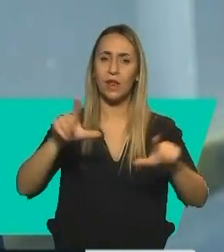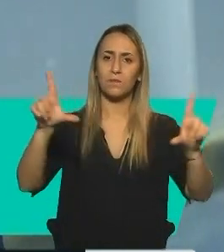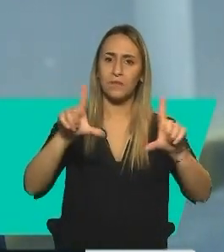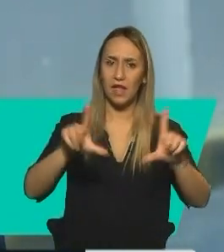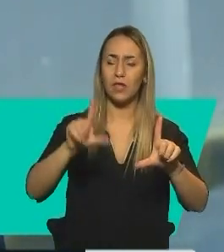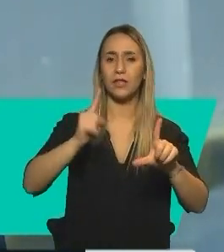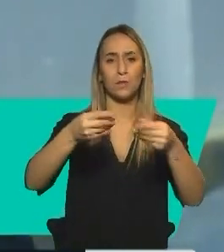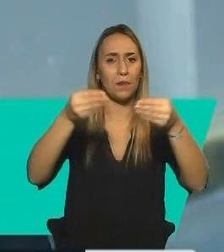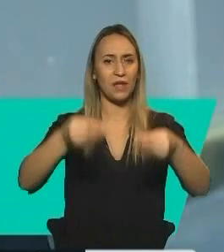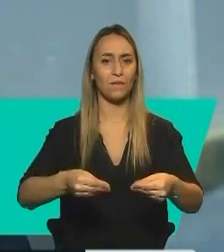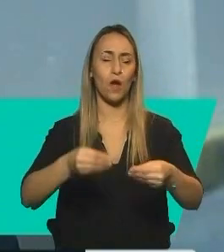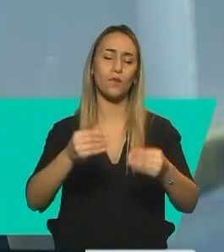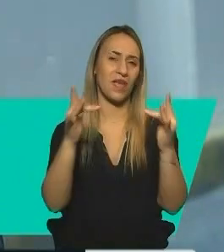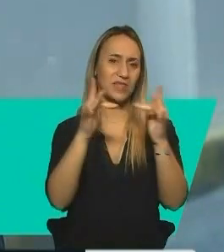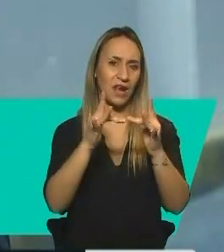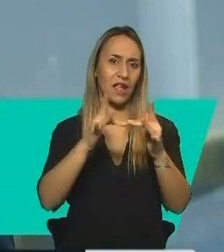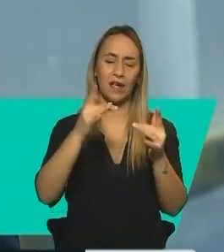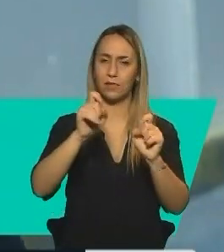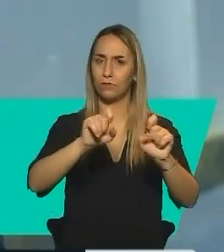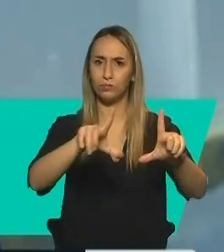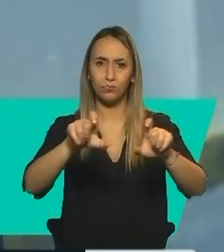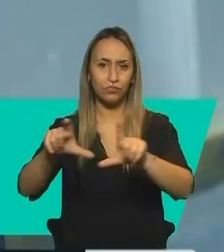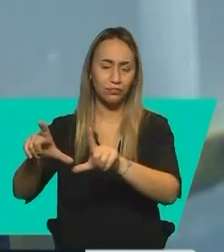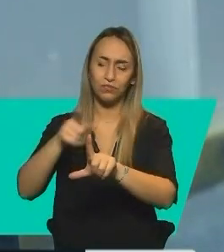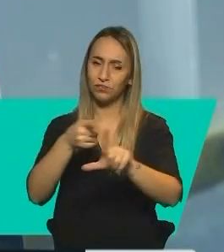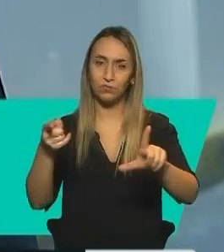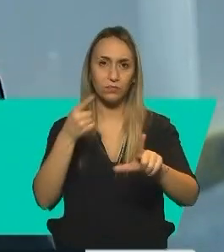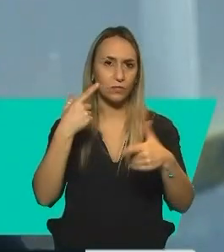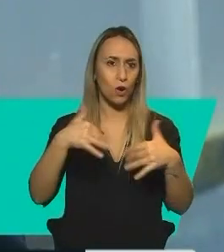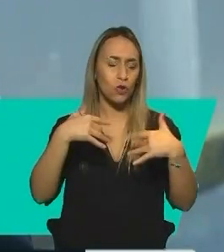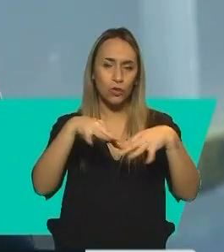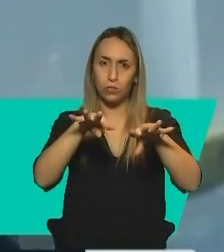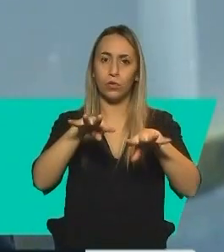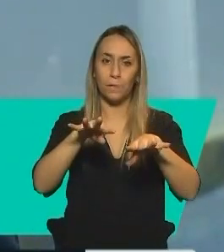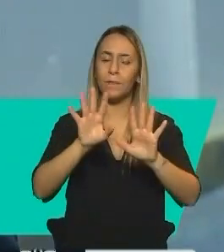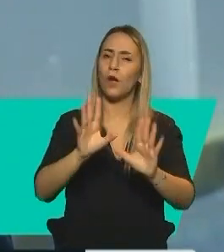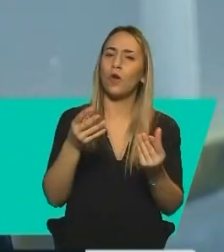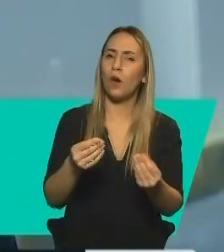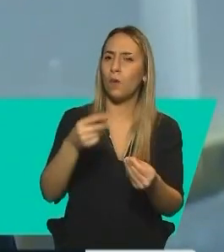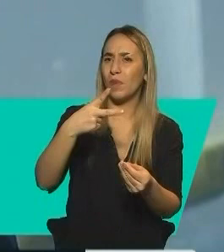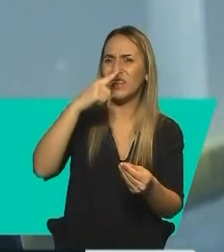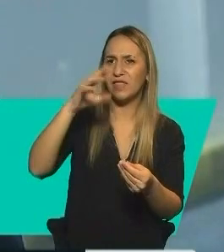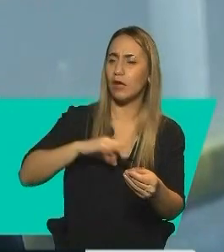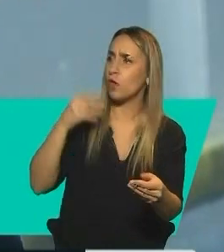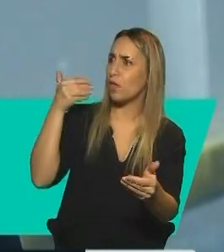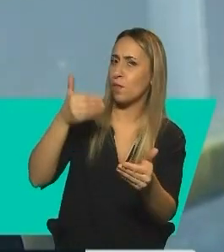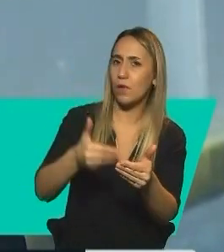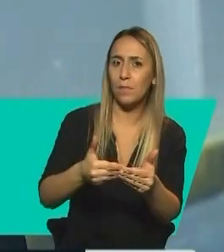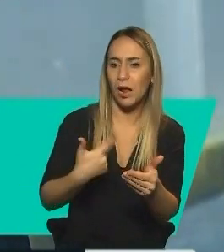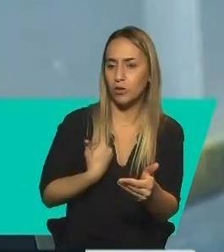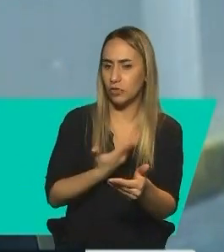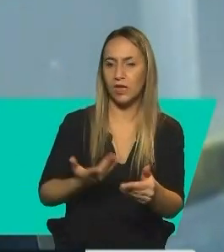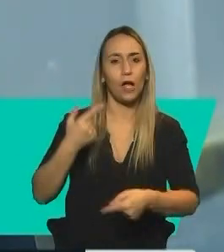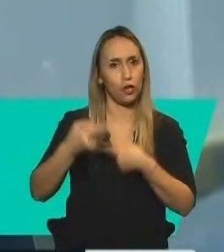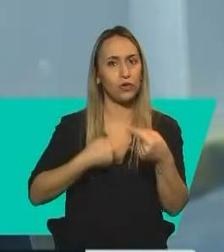las plataformas digitales. ¿Cómo se hace 27 años después, Ariel, para que la sociedad siga ejercitando la memoria y